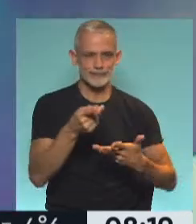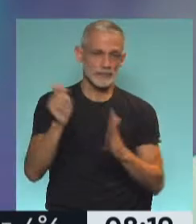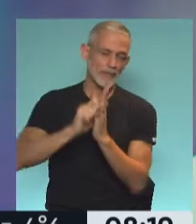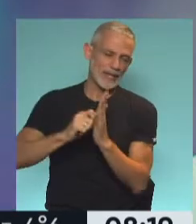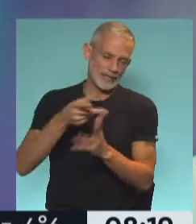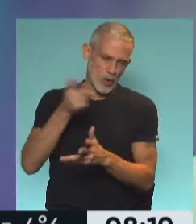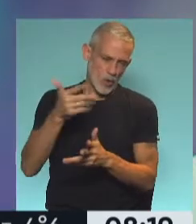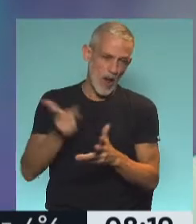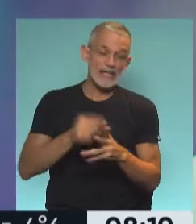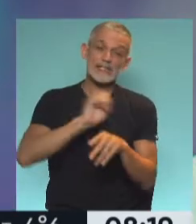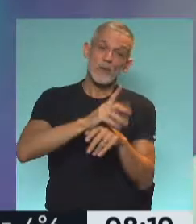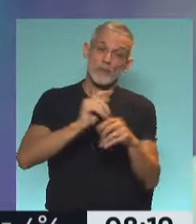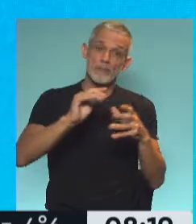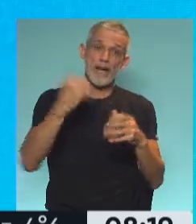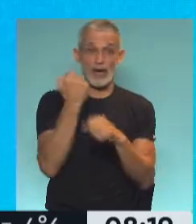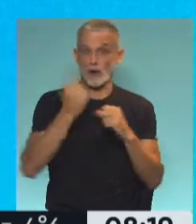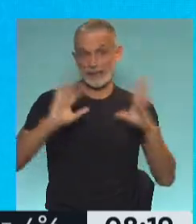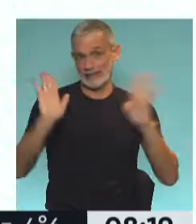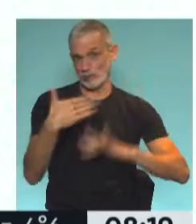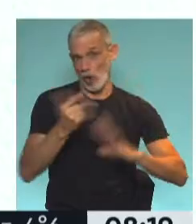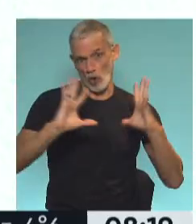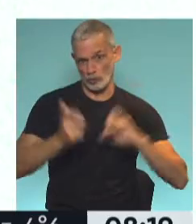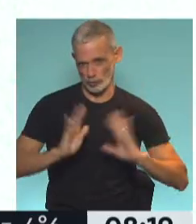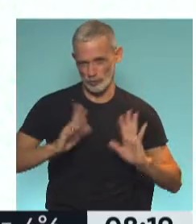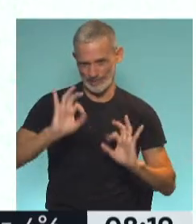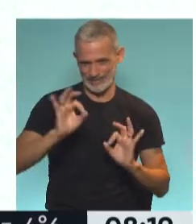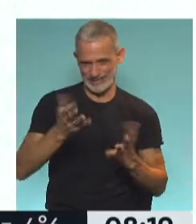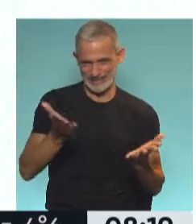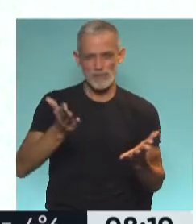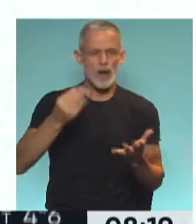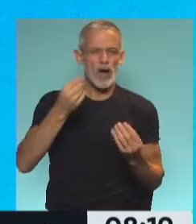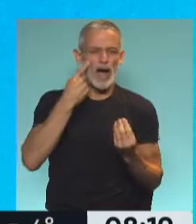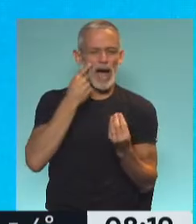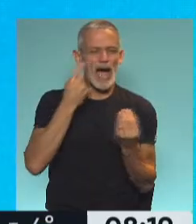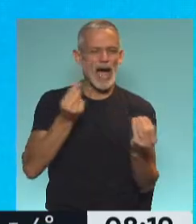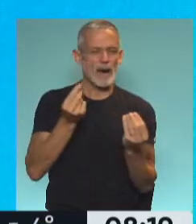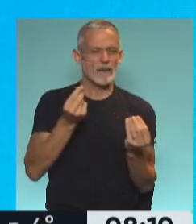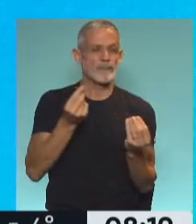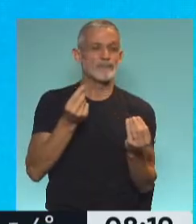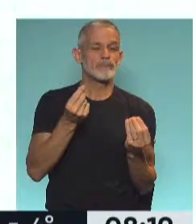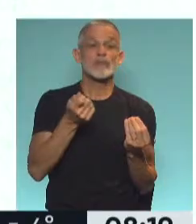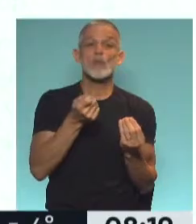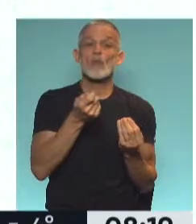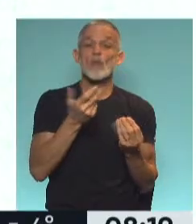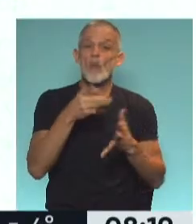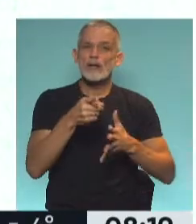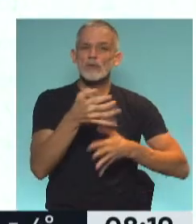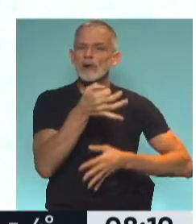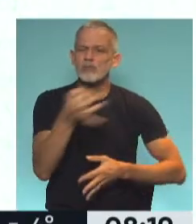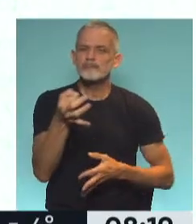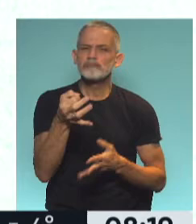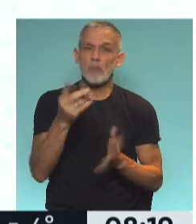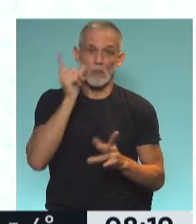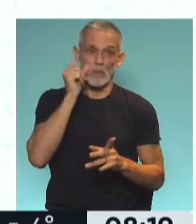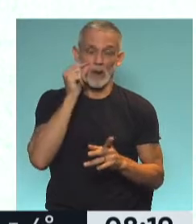la pandemia afectó económicamente a todos. Exactamente. Bueno, después habría que averiguar, ¿no? Eso, ¿no? Cuánto de eso es real, de que esos